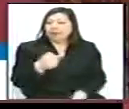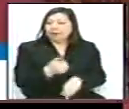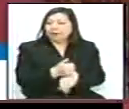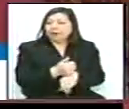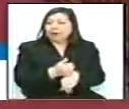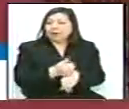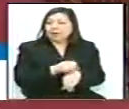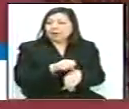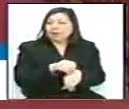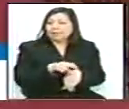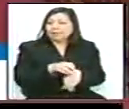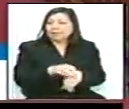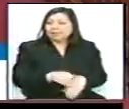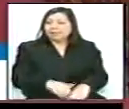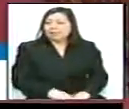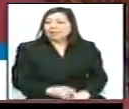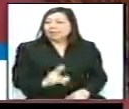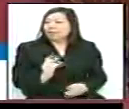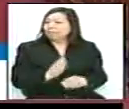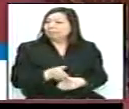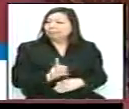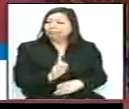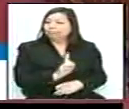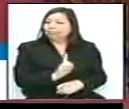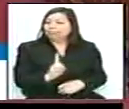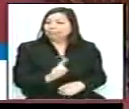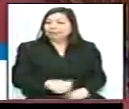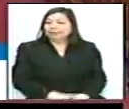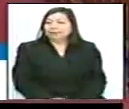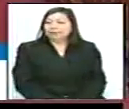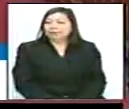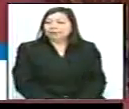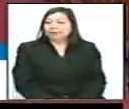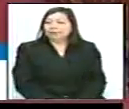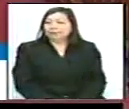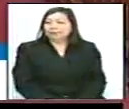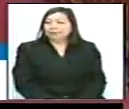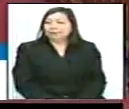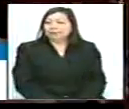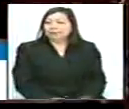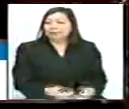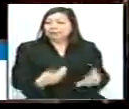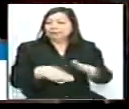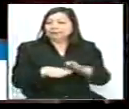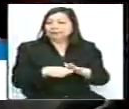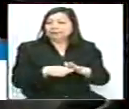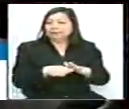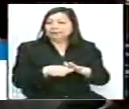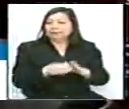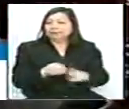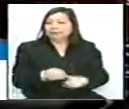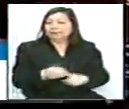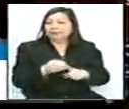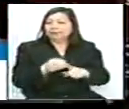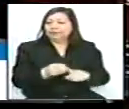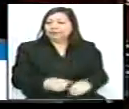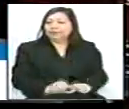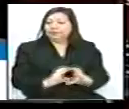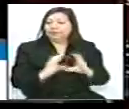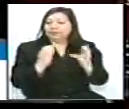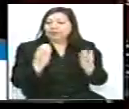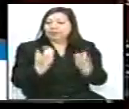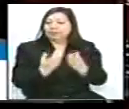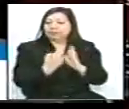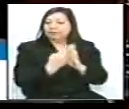asesores, digamos, no ingresen y no se arme de repente un tumulto aquí dentro del hemiciclo principal del